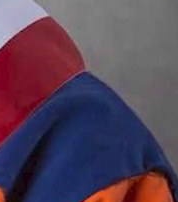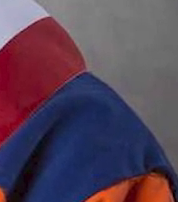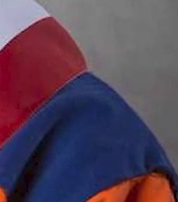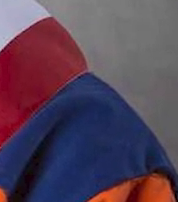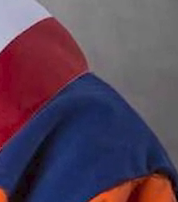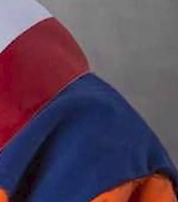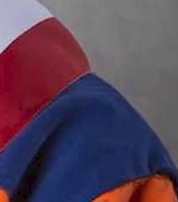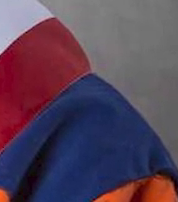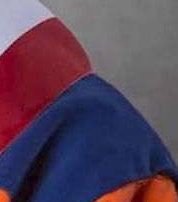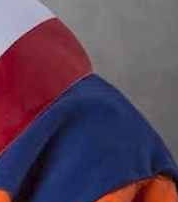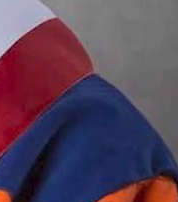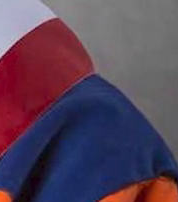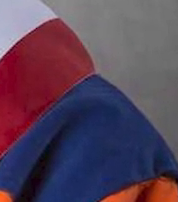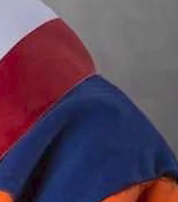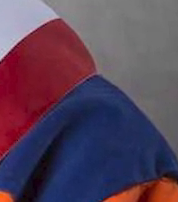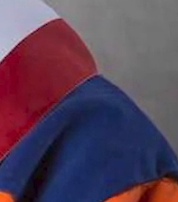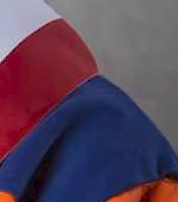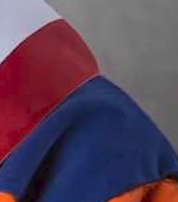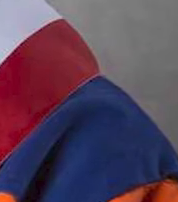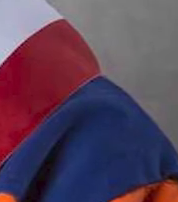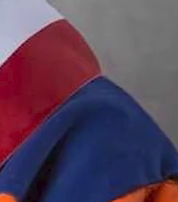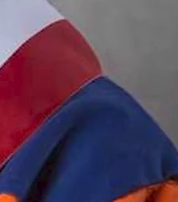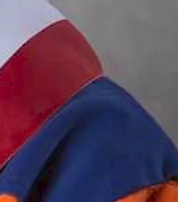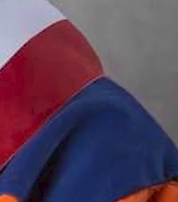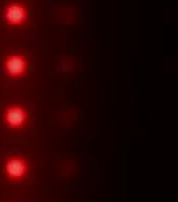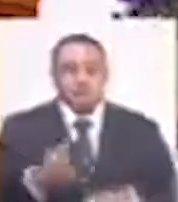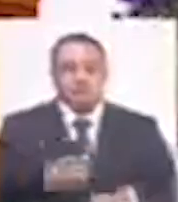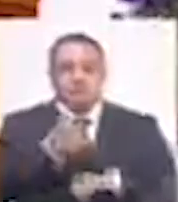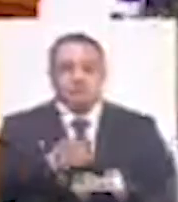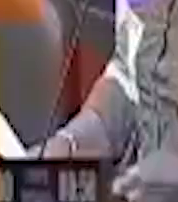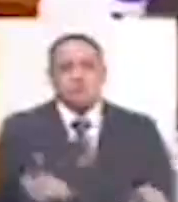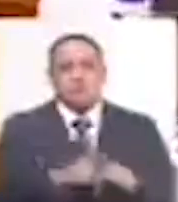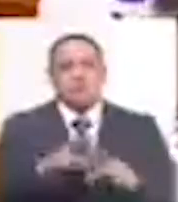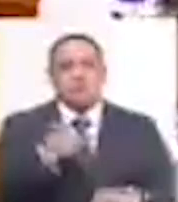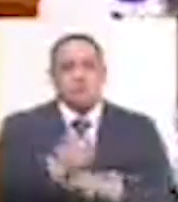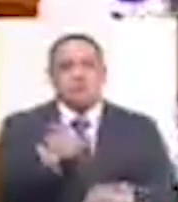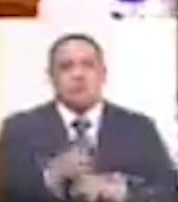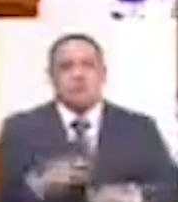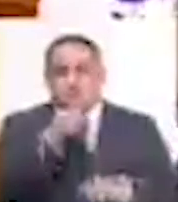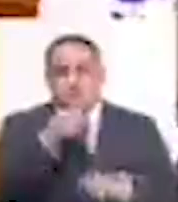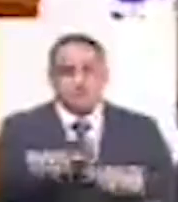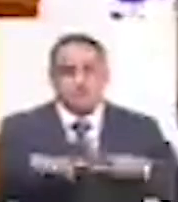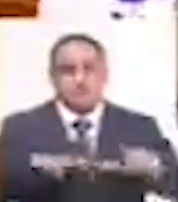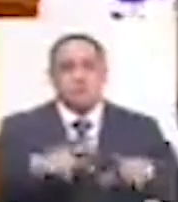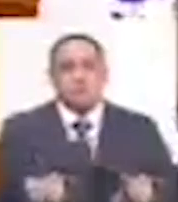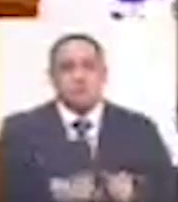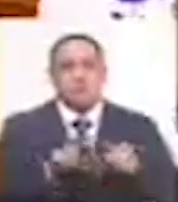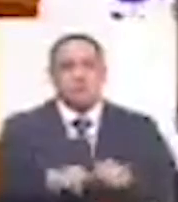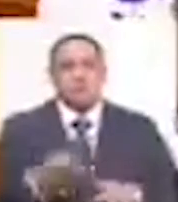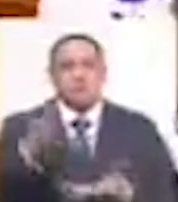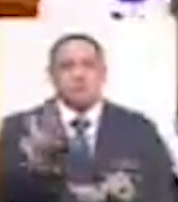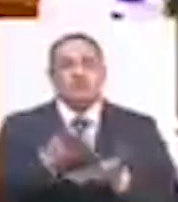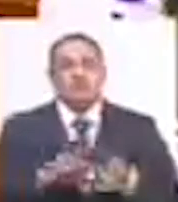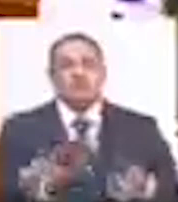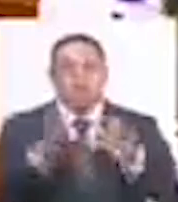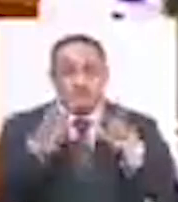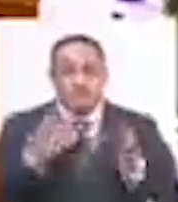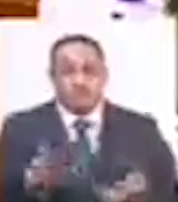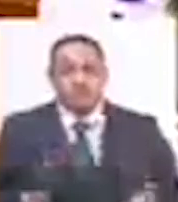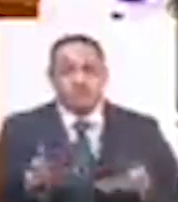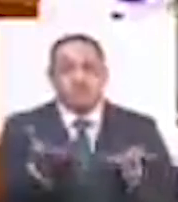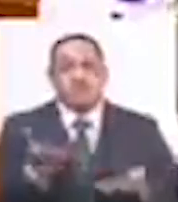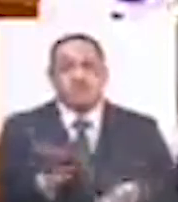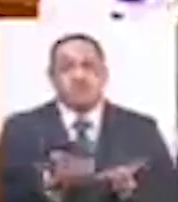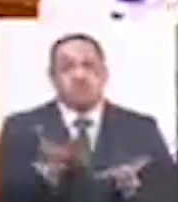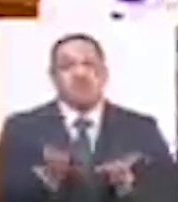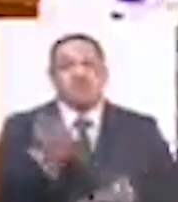en el Congreso por sus proyectos de ley, sino por sus peculiares intervenciones, manifestó que se encuentra